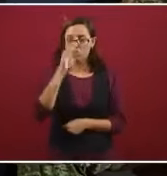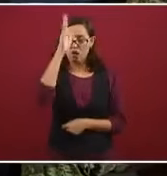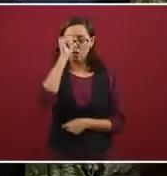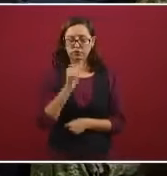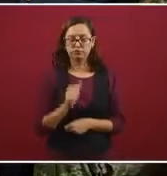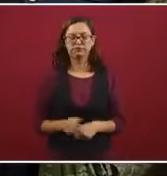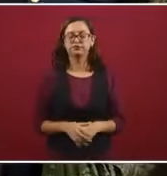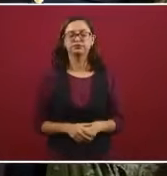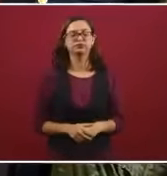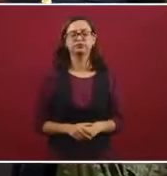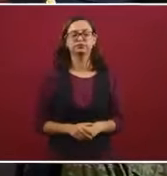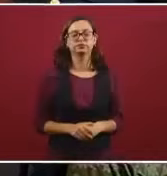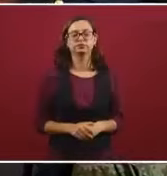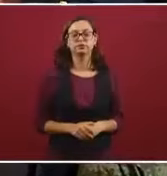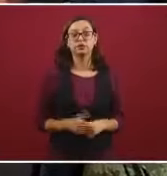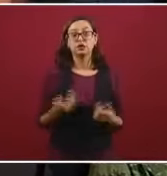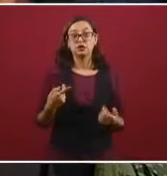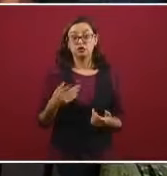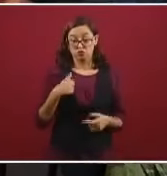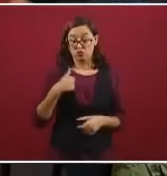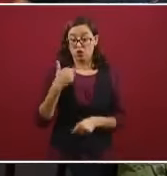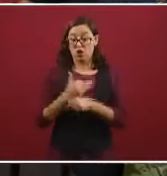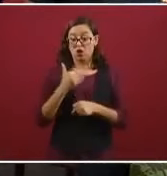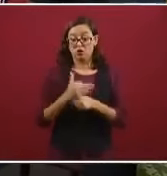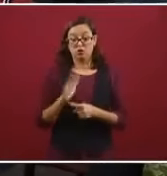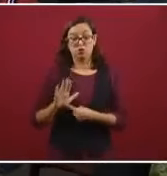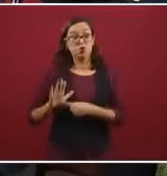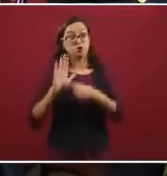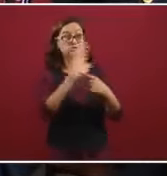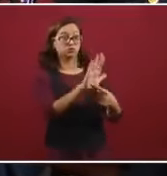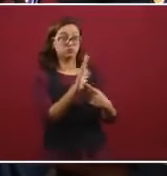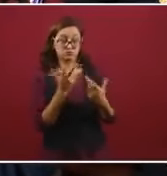Lo que demuestra lo que acabo de presentar es que tenemos razón.